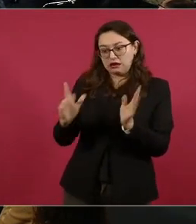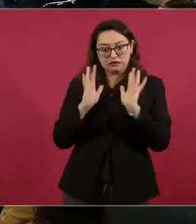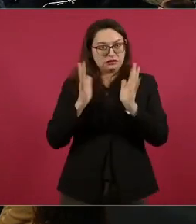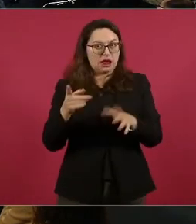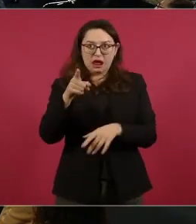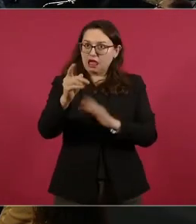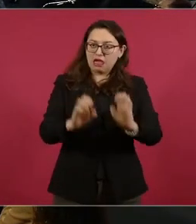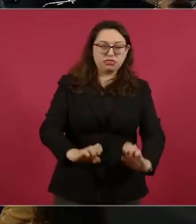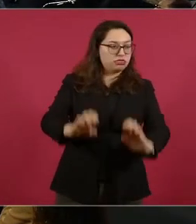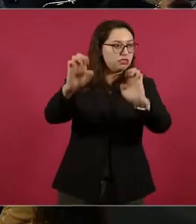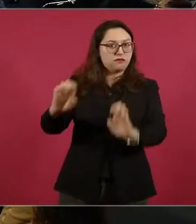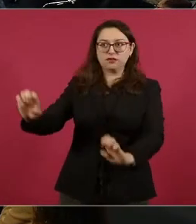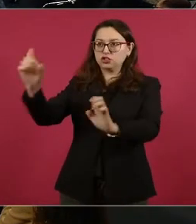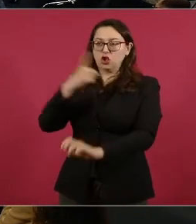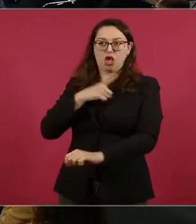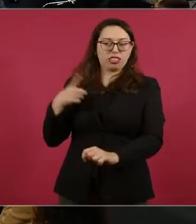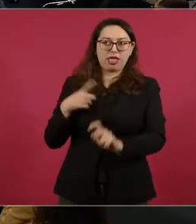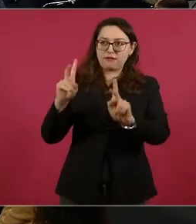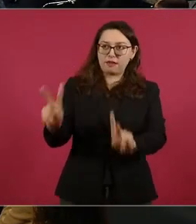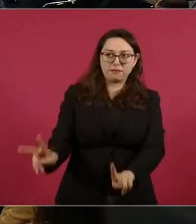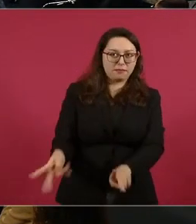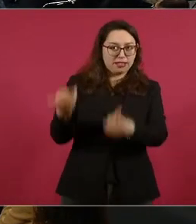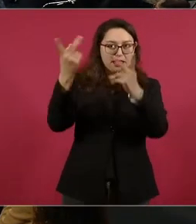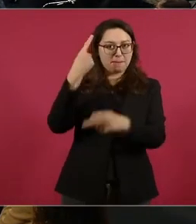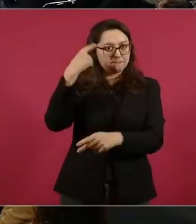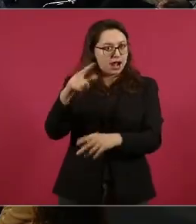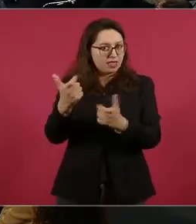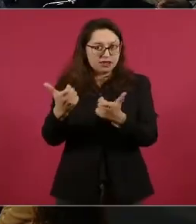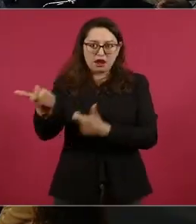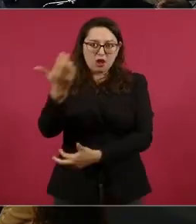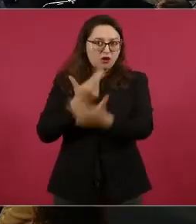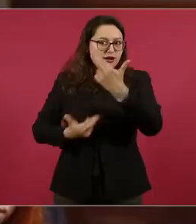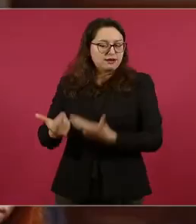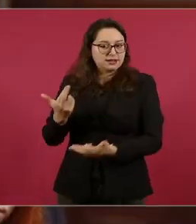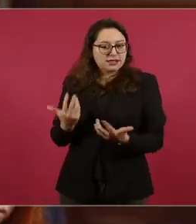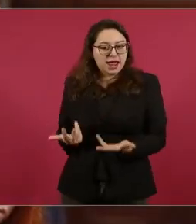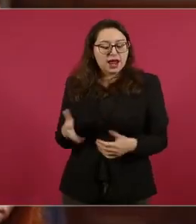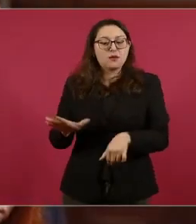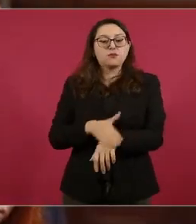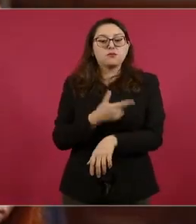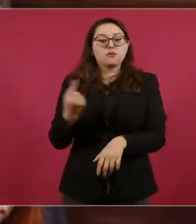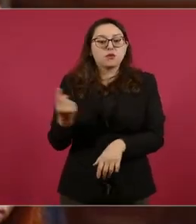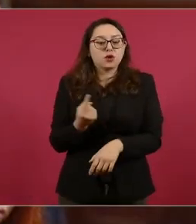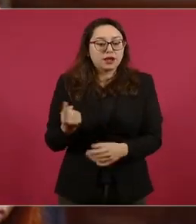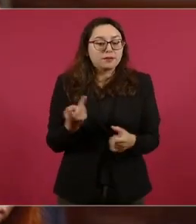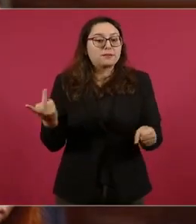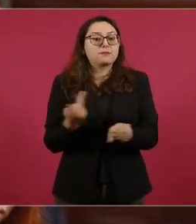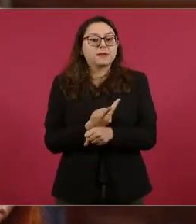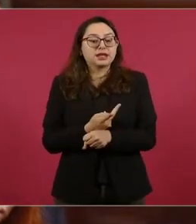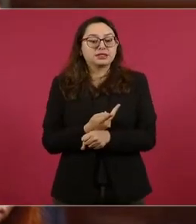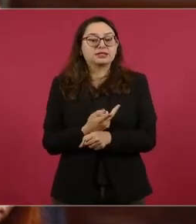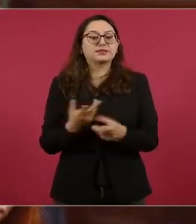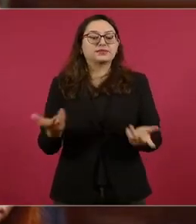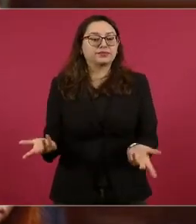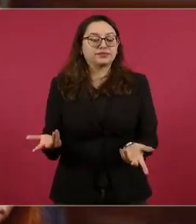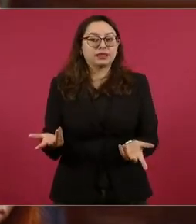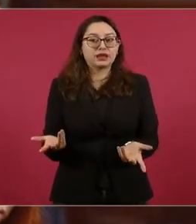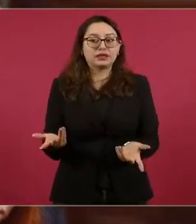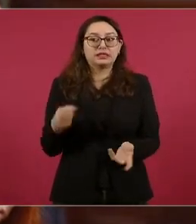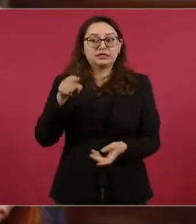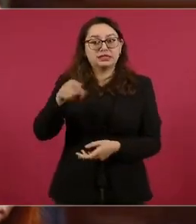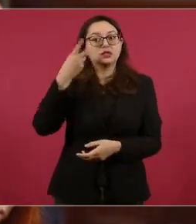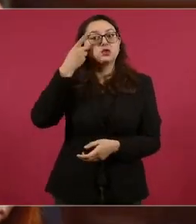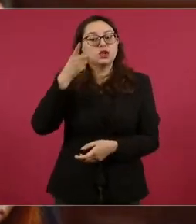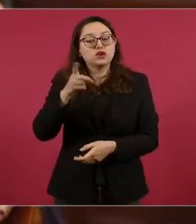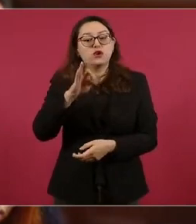llegar a que les entreguen la subrogación pues o sea porque con todos los bienes inmuebles que le dan incautado al al dueño